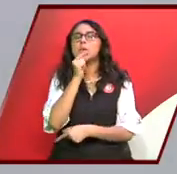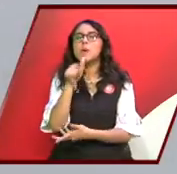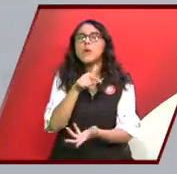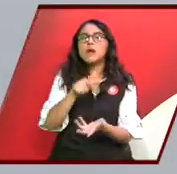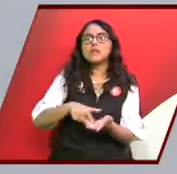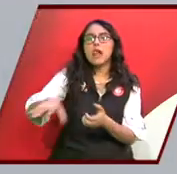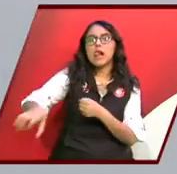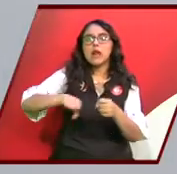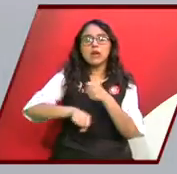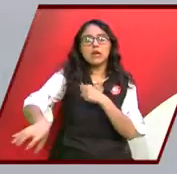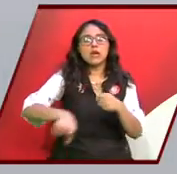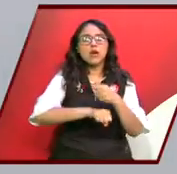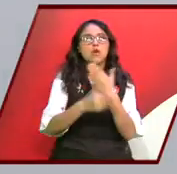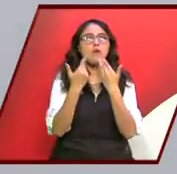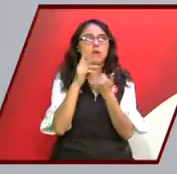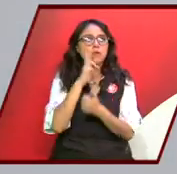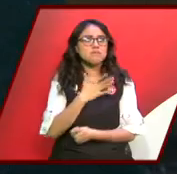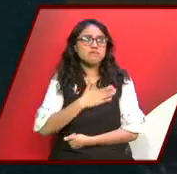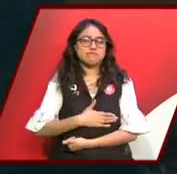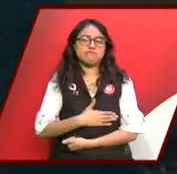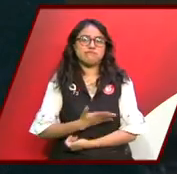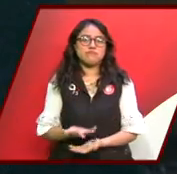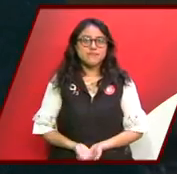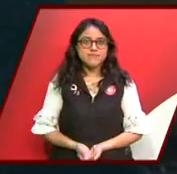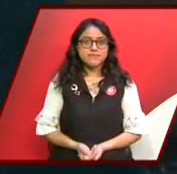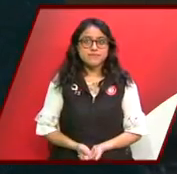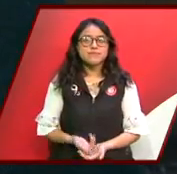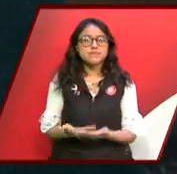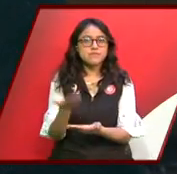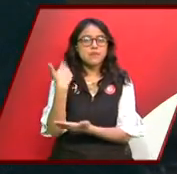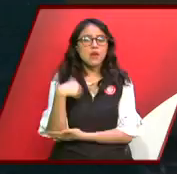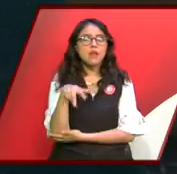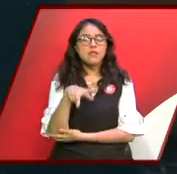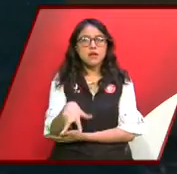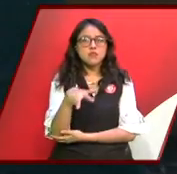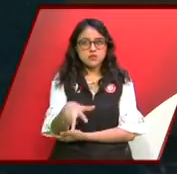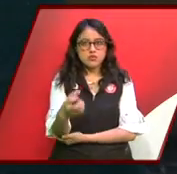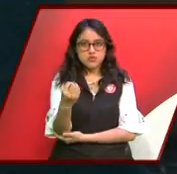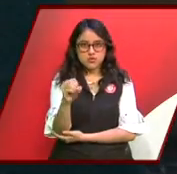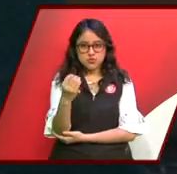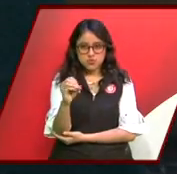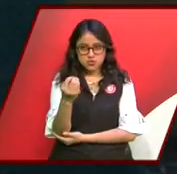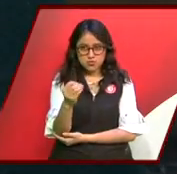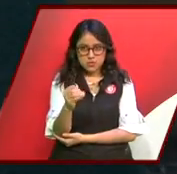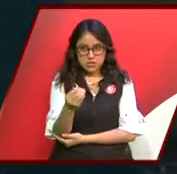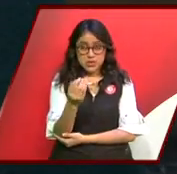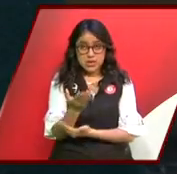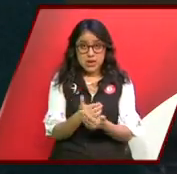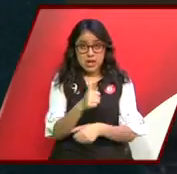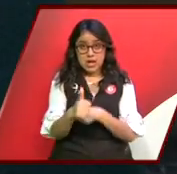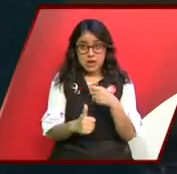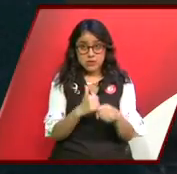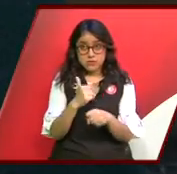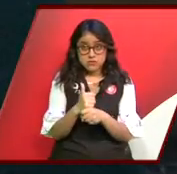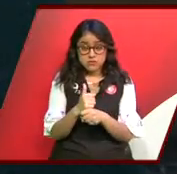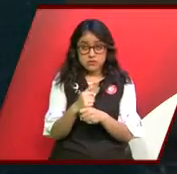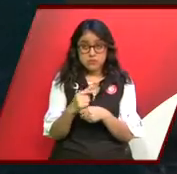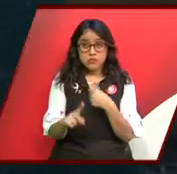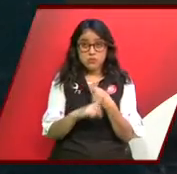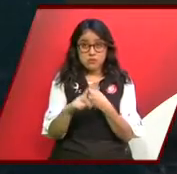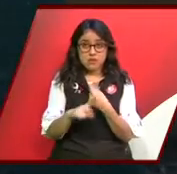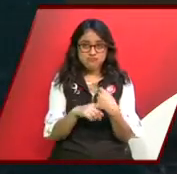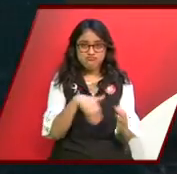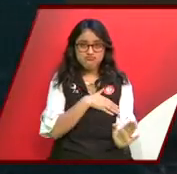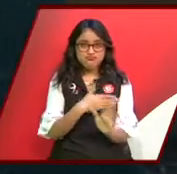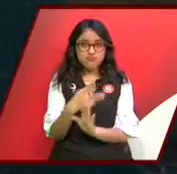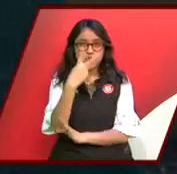los detienen sin alguna justificación. El pasado 18 de octubre del presente año, fui agredido yo y